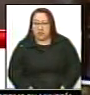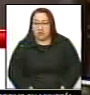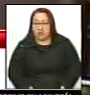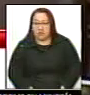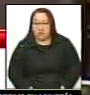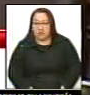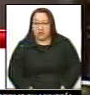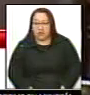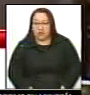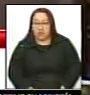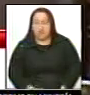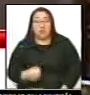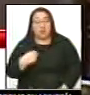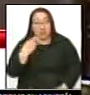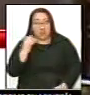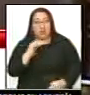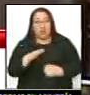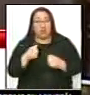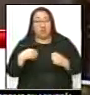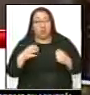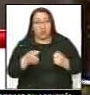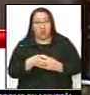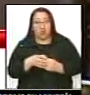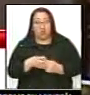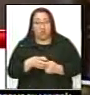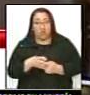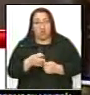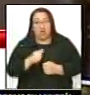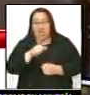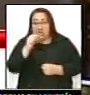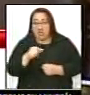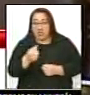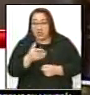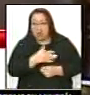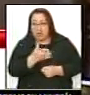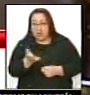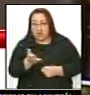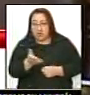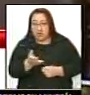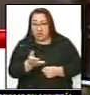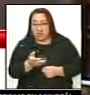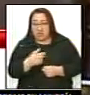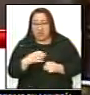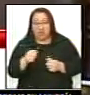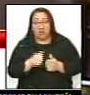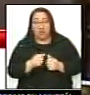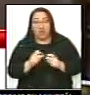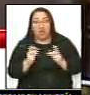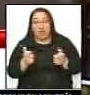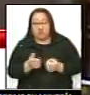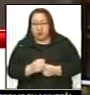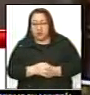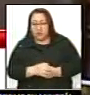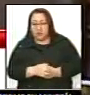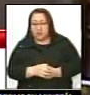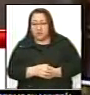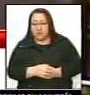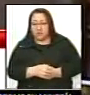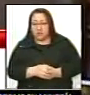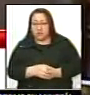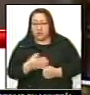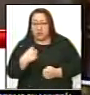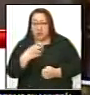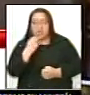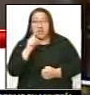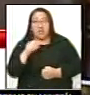Mi posición y la posición de mi partido, Alianza para el Progreso, fue esa, la hicimos durante la comisión, tal como lo reconoce